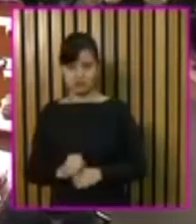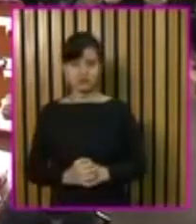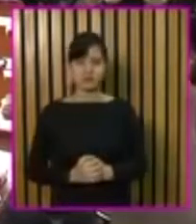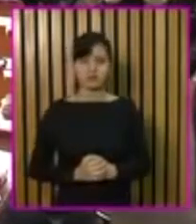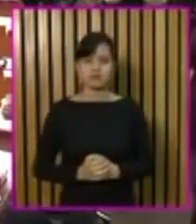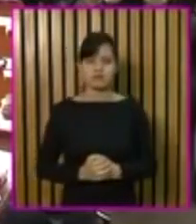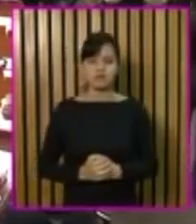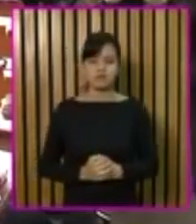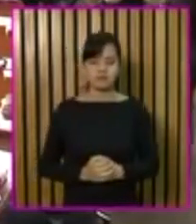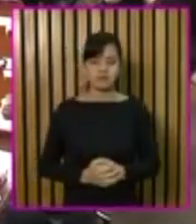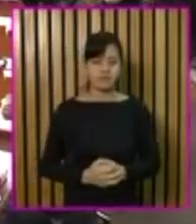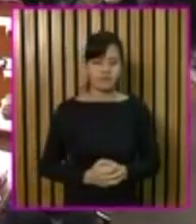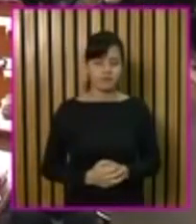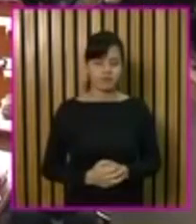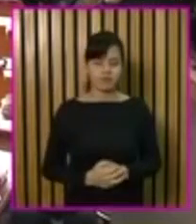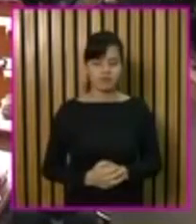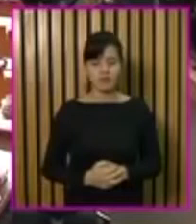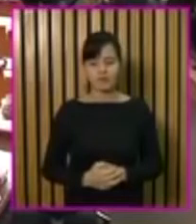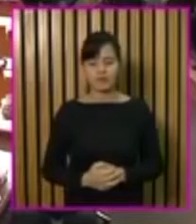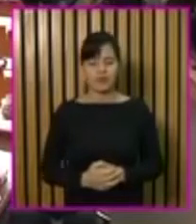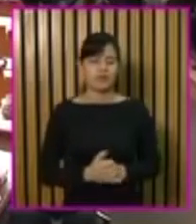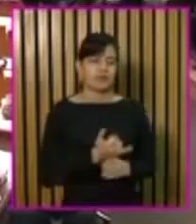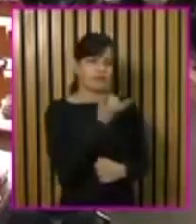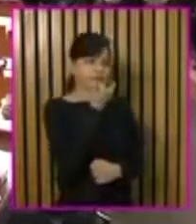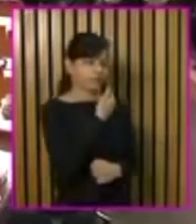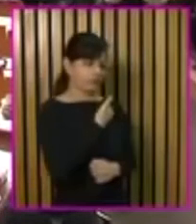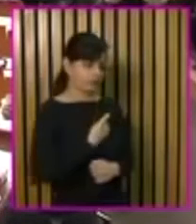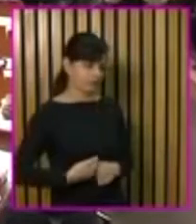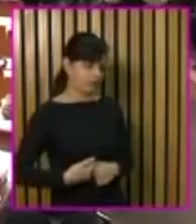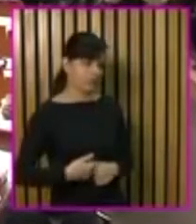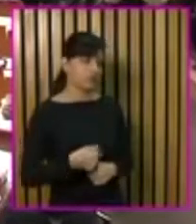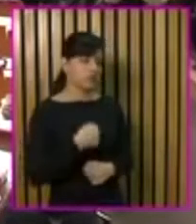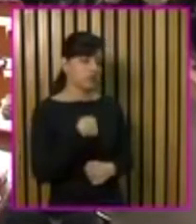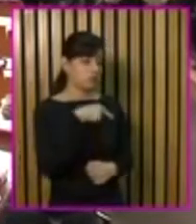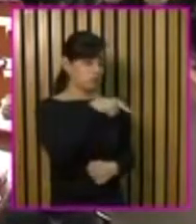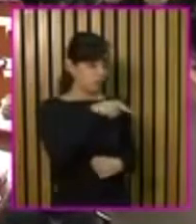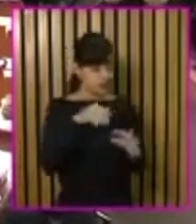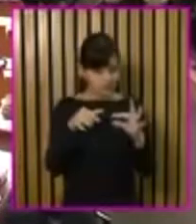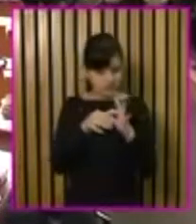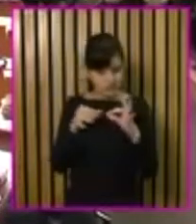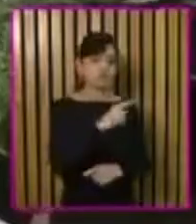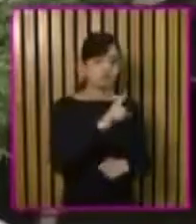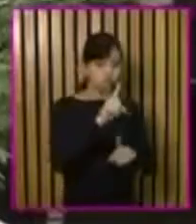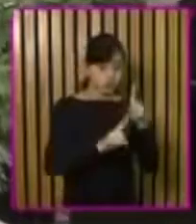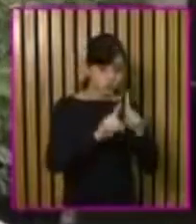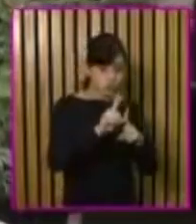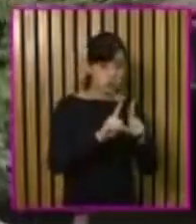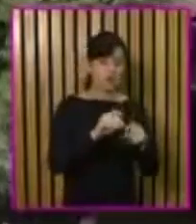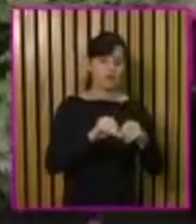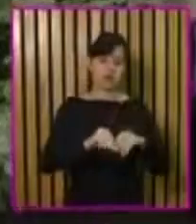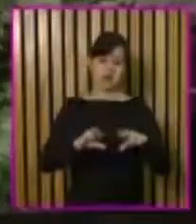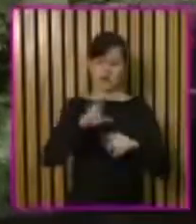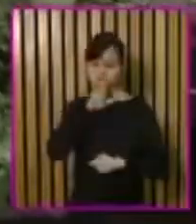presupuesto 2019 que tendrá a su cargo la construcción de un ejercicio austero y racional de los recursos que se autoricen para la institución